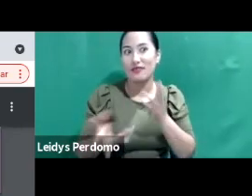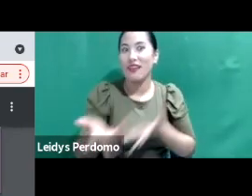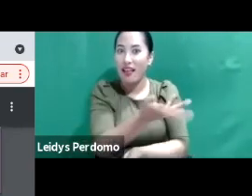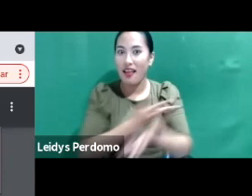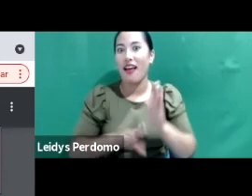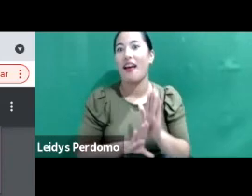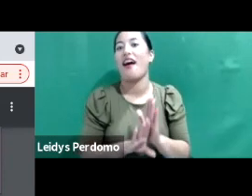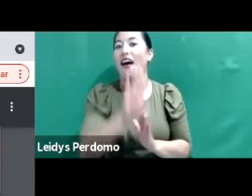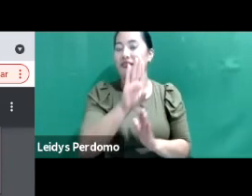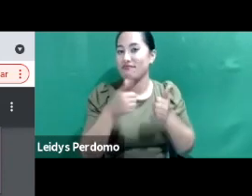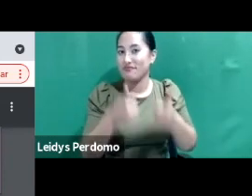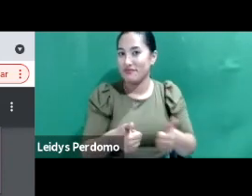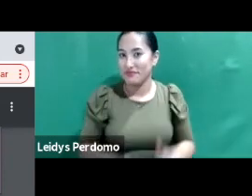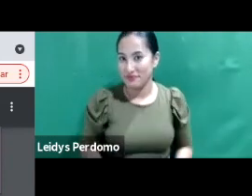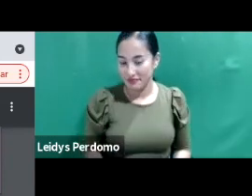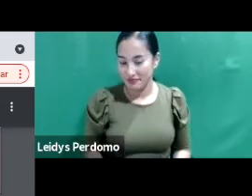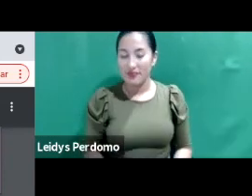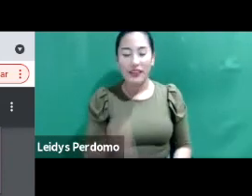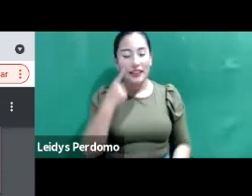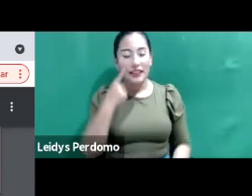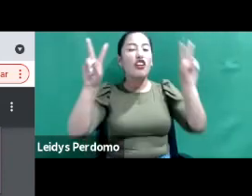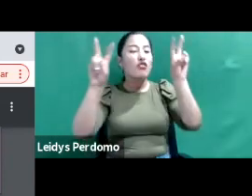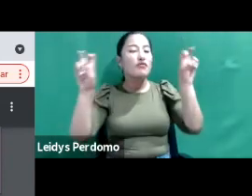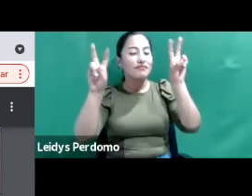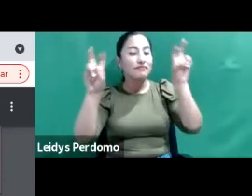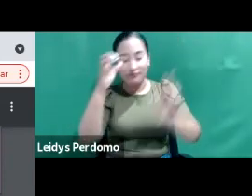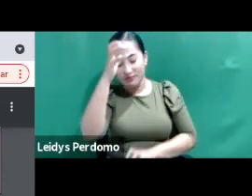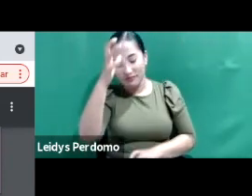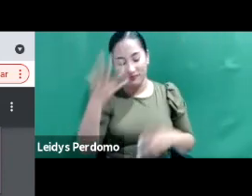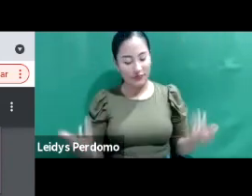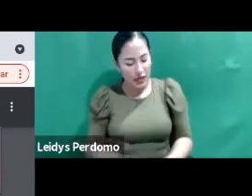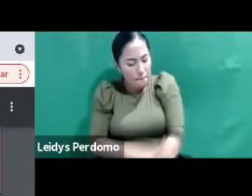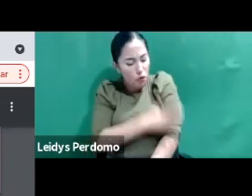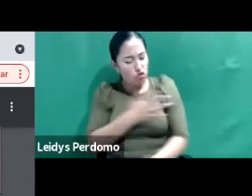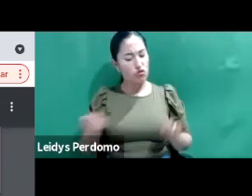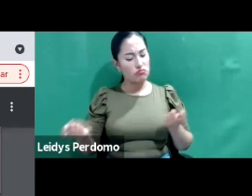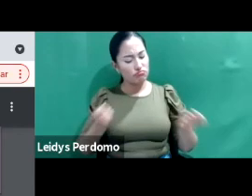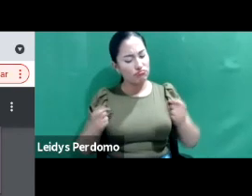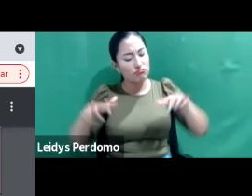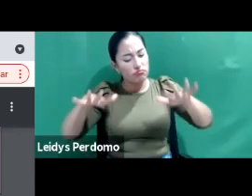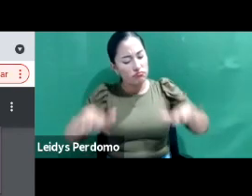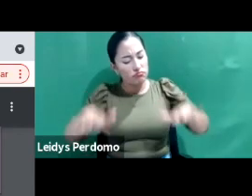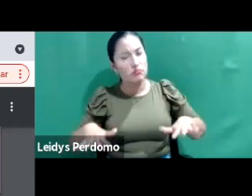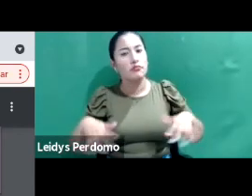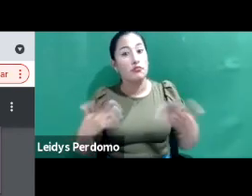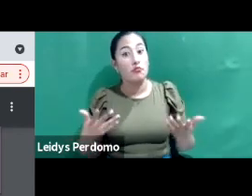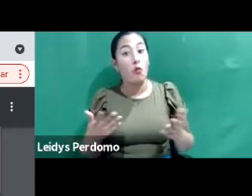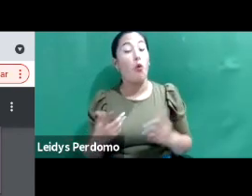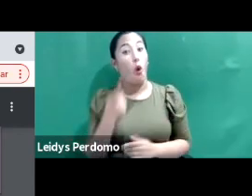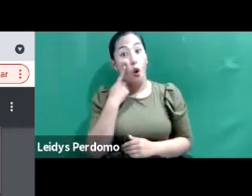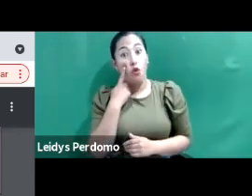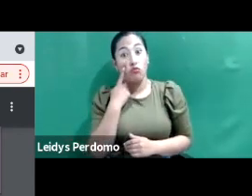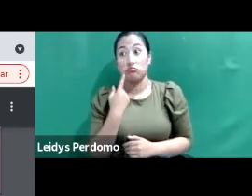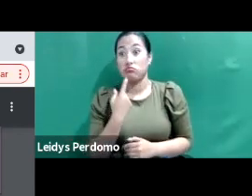interpersonales. Cuando hablamos de regulación emocional, esa regulación emocional implica un procedimiento, eso no es como ya, se reguló